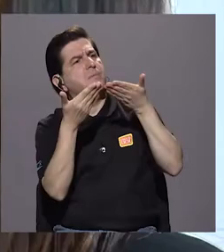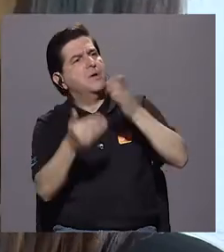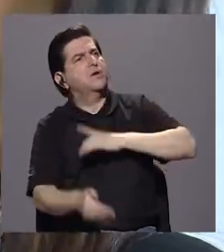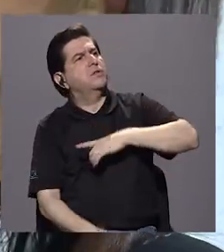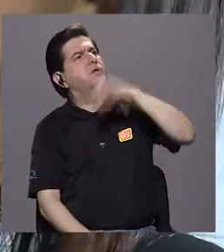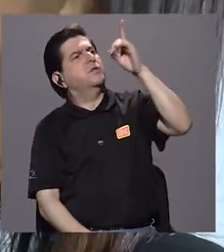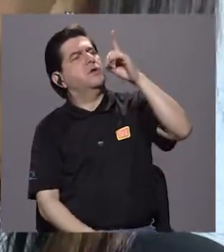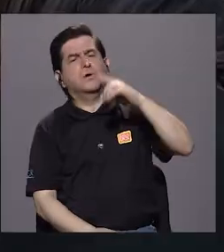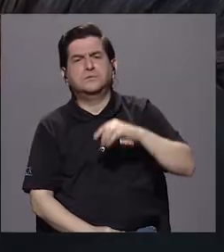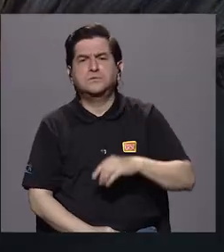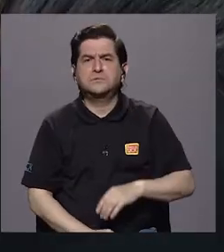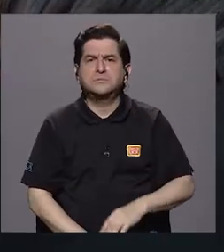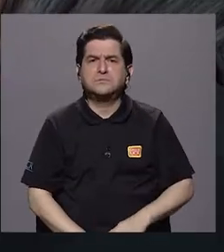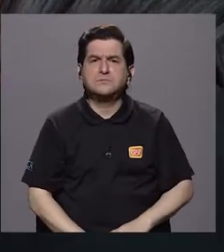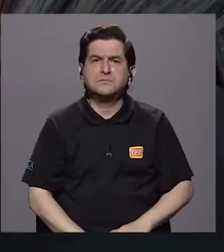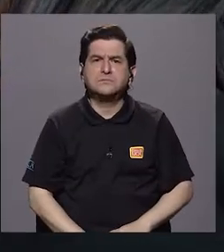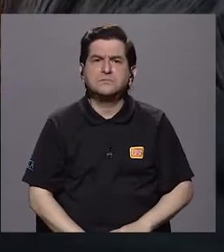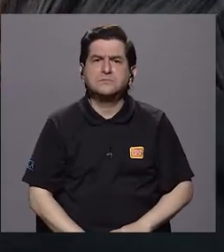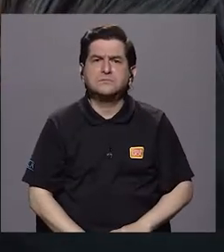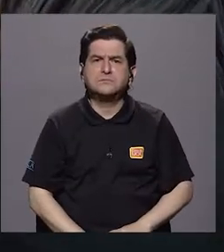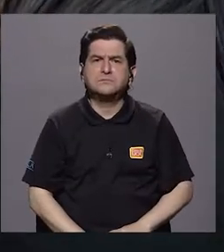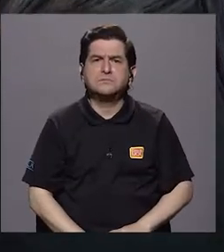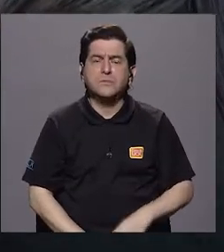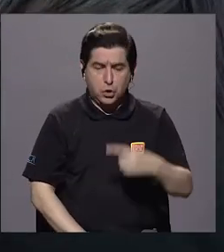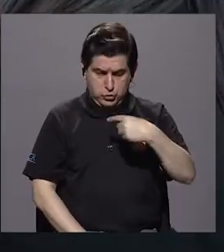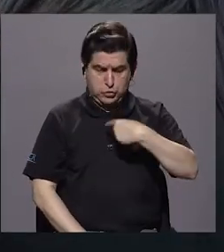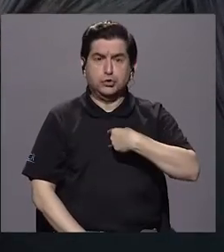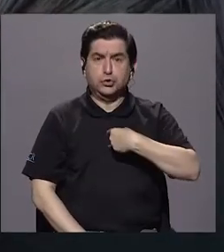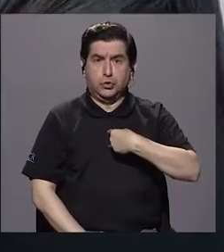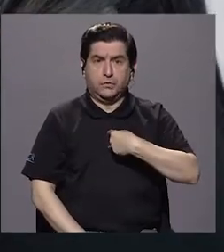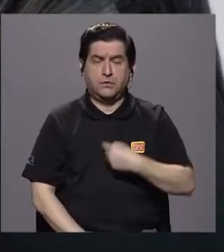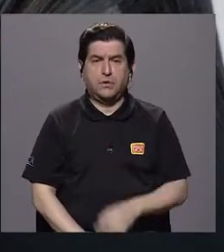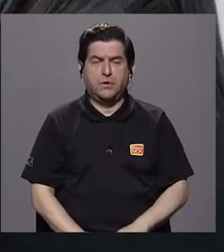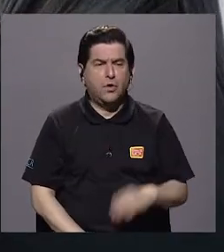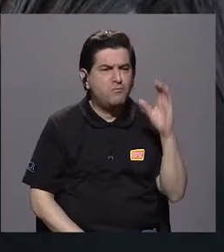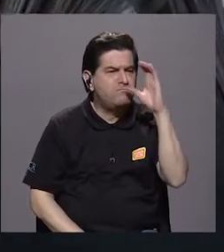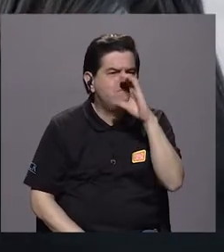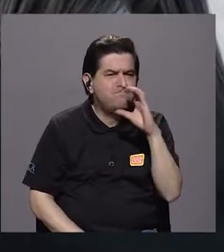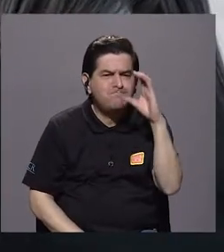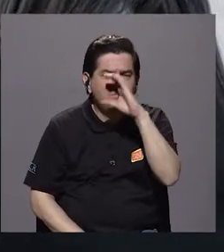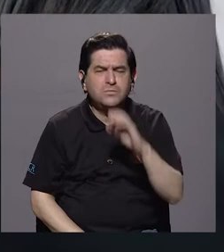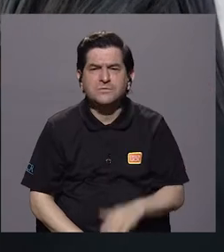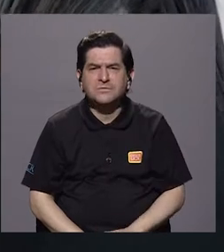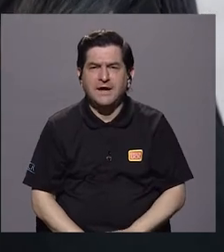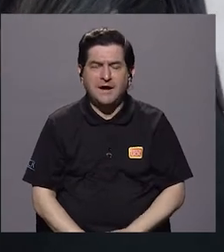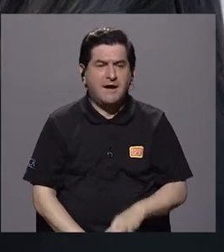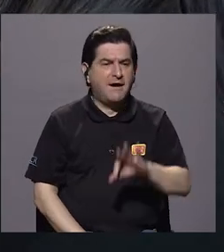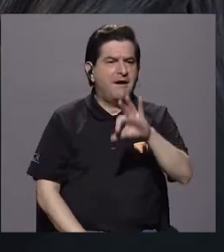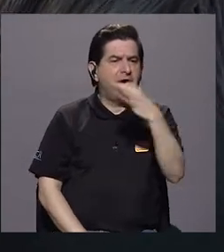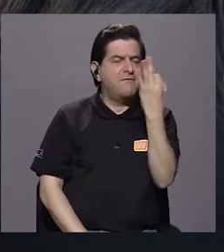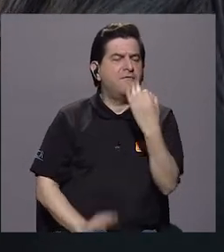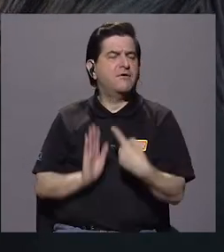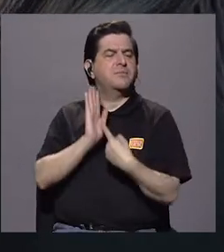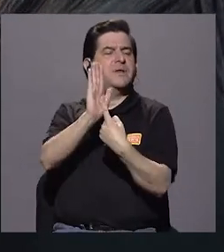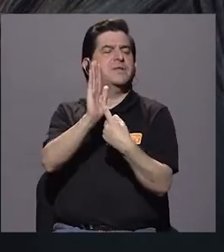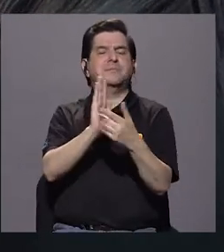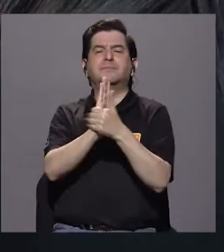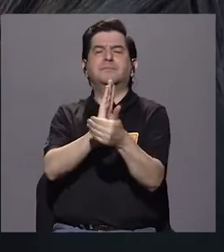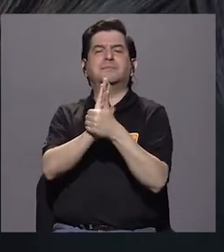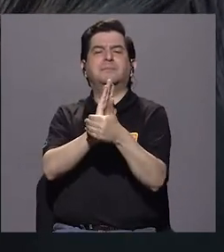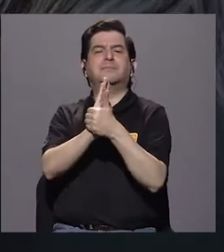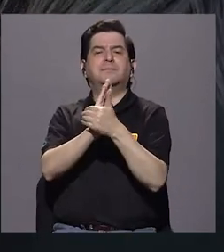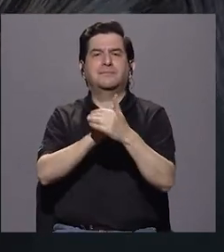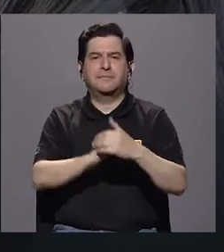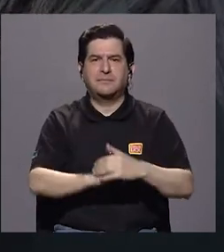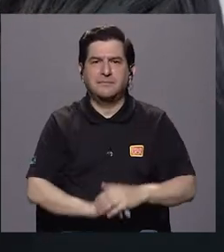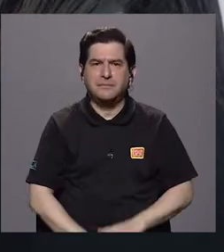don que Dios me lo dio. Que yo busqué la manera de sacar ese talento.